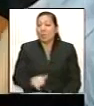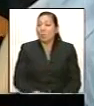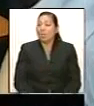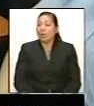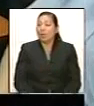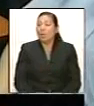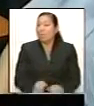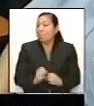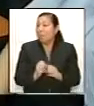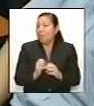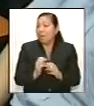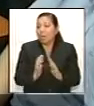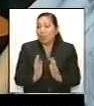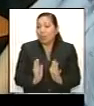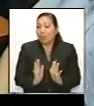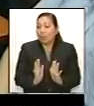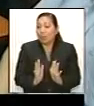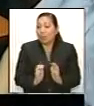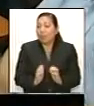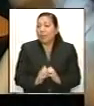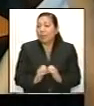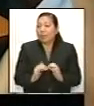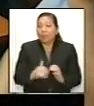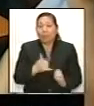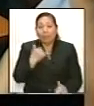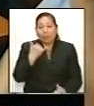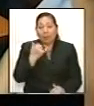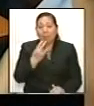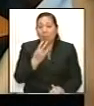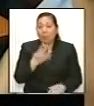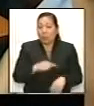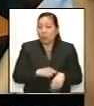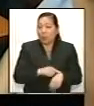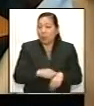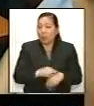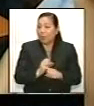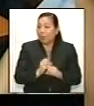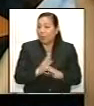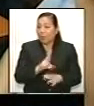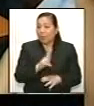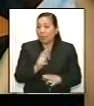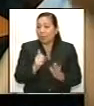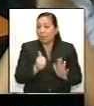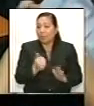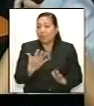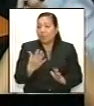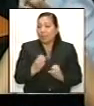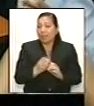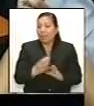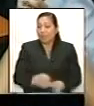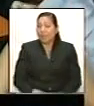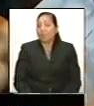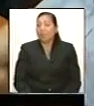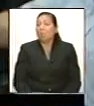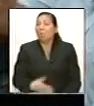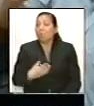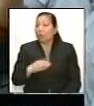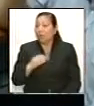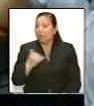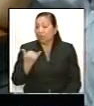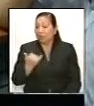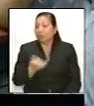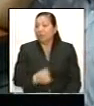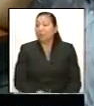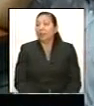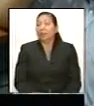sea de madrugada. Como le digo, la línea 100 atiende las 24 horas del día, los 365 días del año. Se pueden comunicar. En